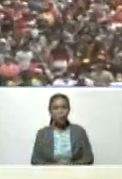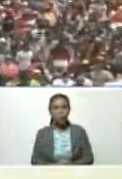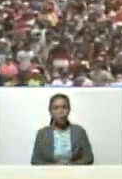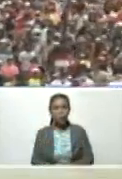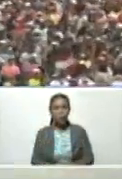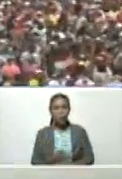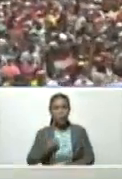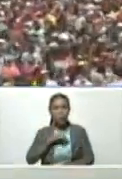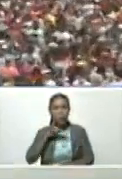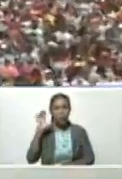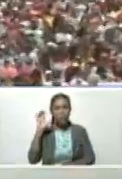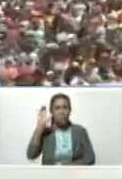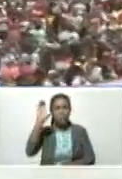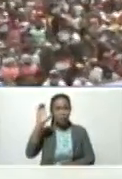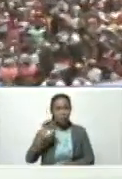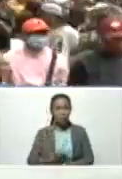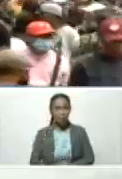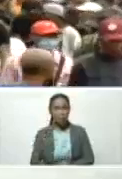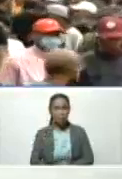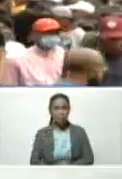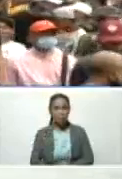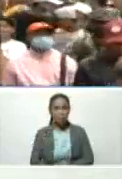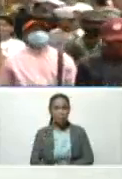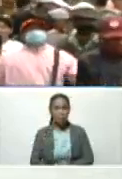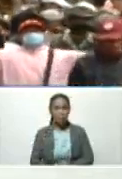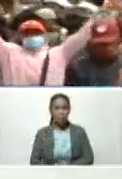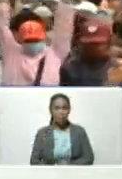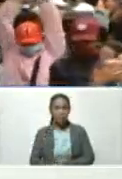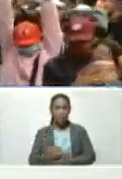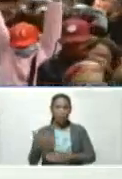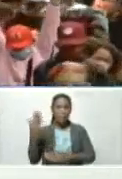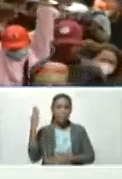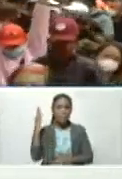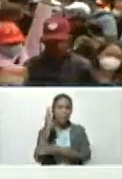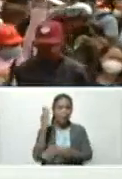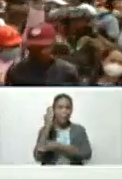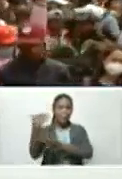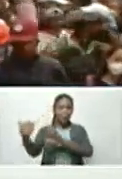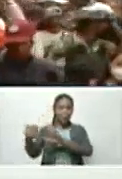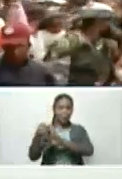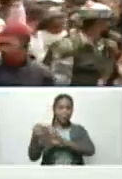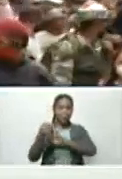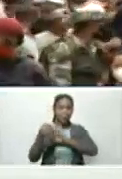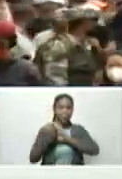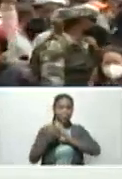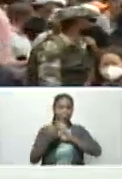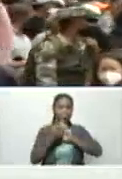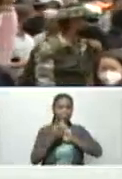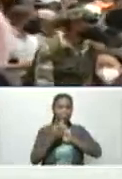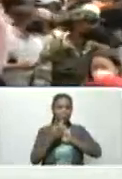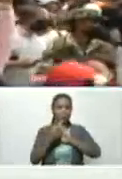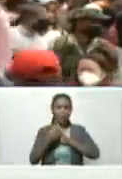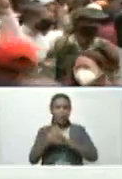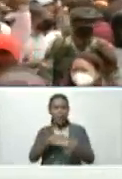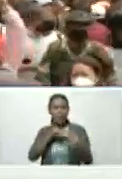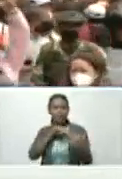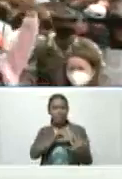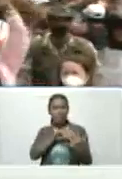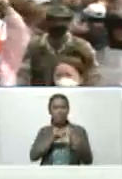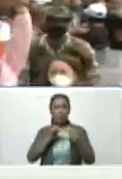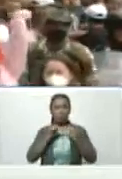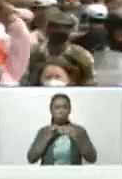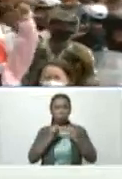a nuestra patria, con las sanciones criminales, con la agresión